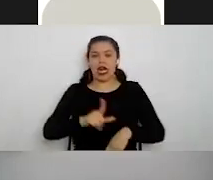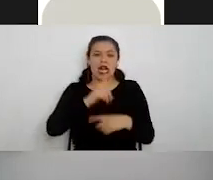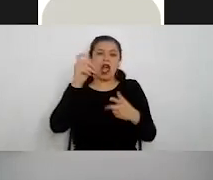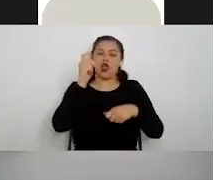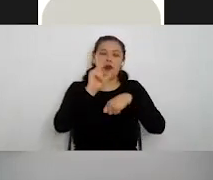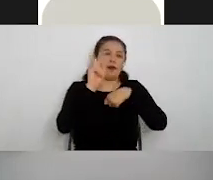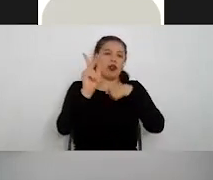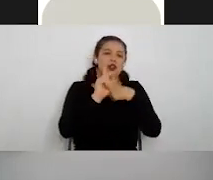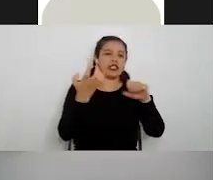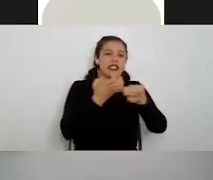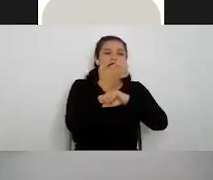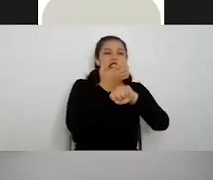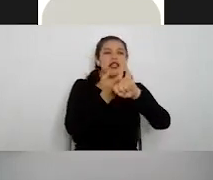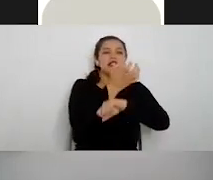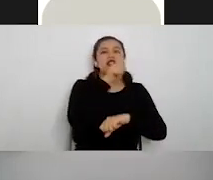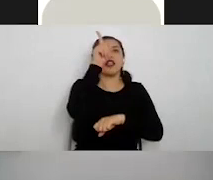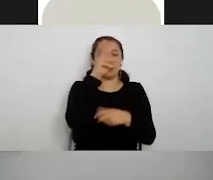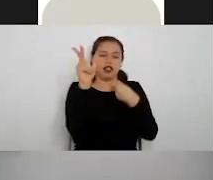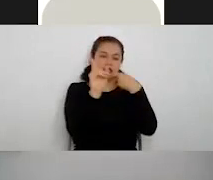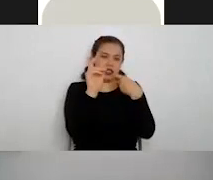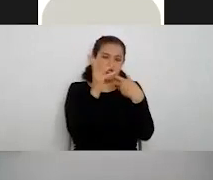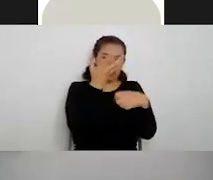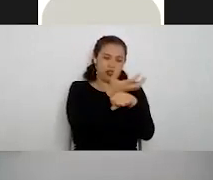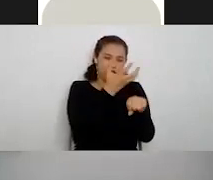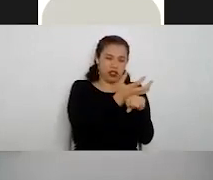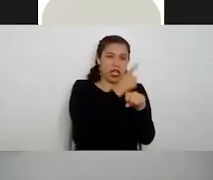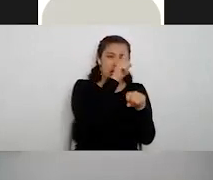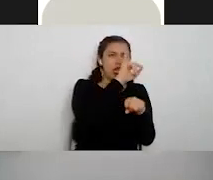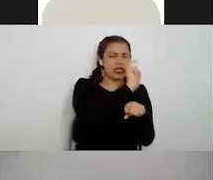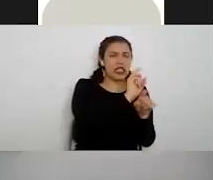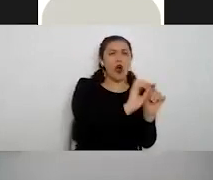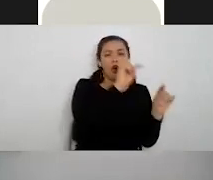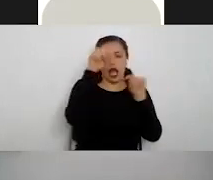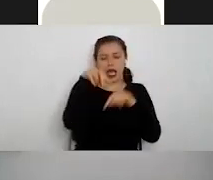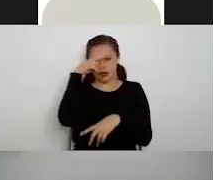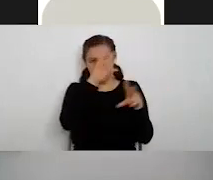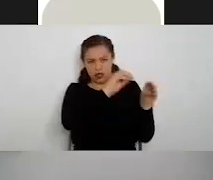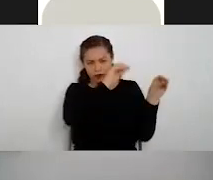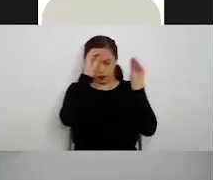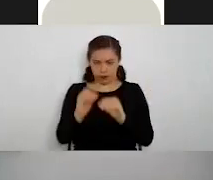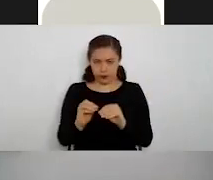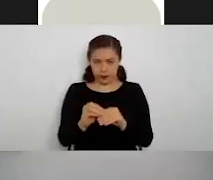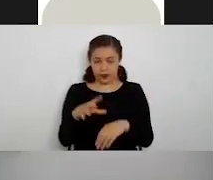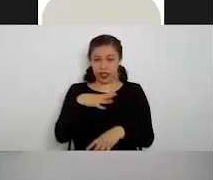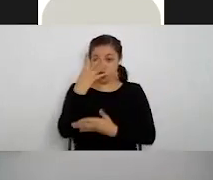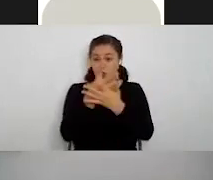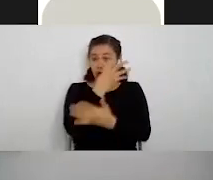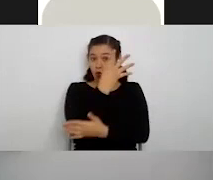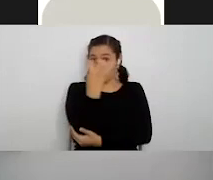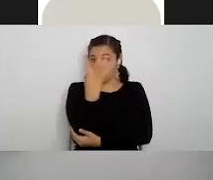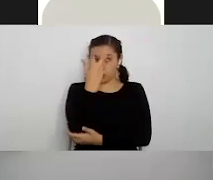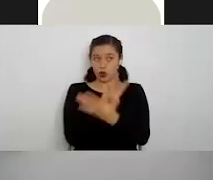donde quieran todos los procesos de producción o que se los traigan a México. De hecho, hay 400 proyectos